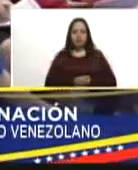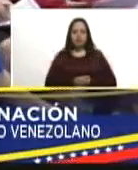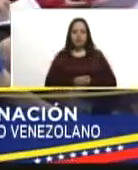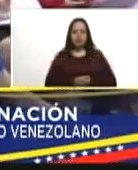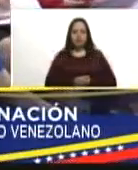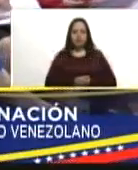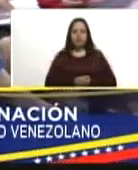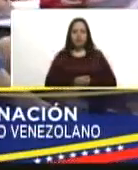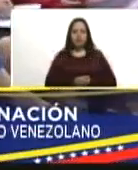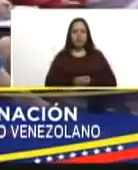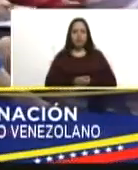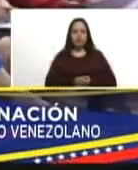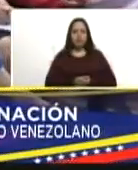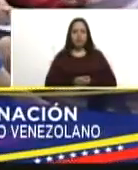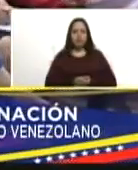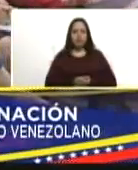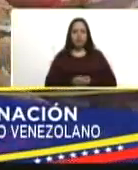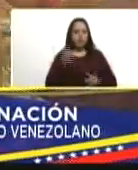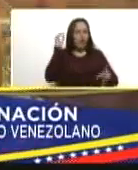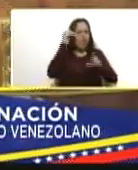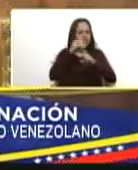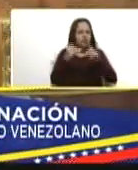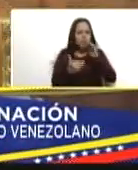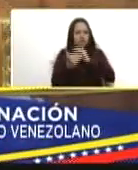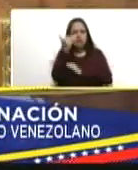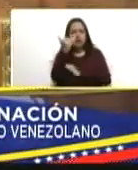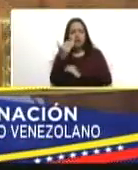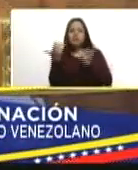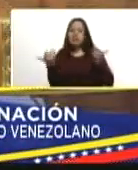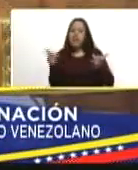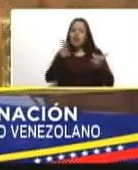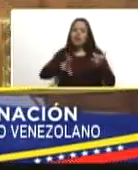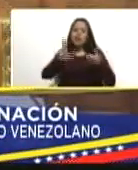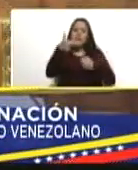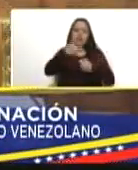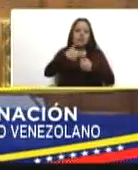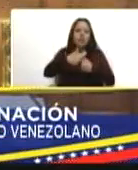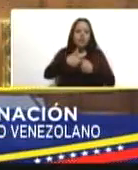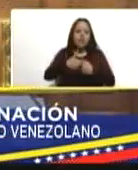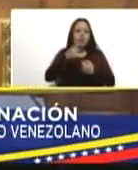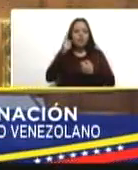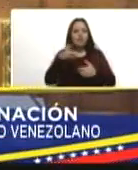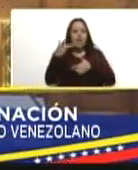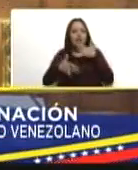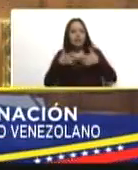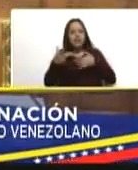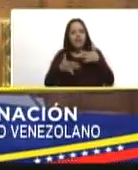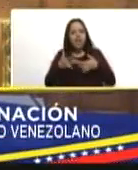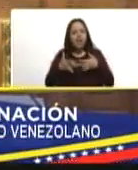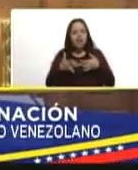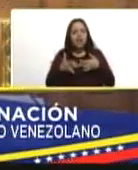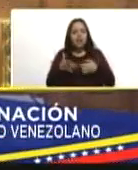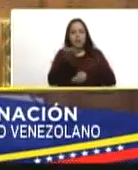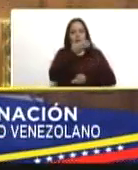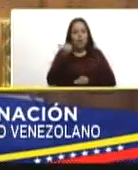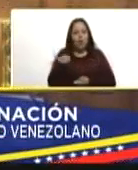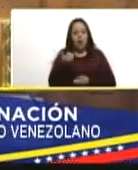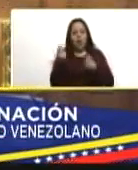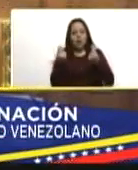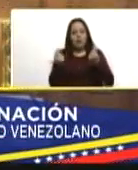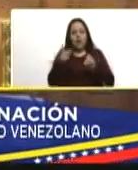sustentable con Elo de superar el rentismo petrolero las actividades para la diversificación de nuestra economía durante el